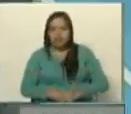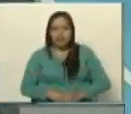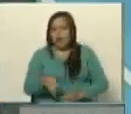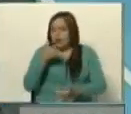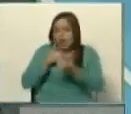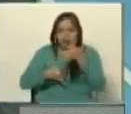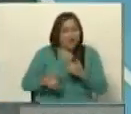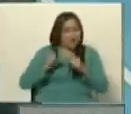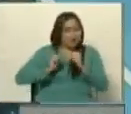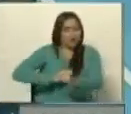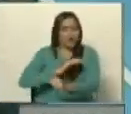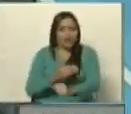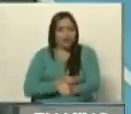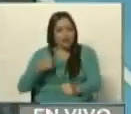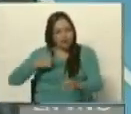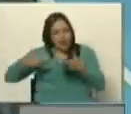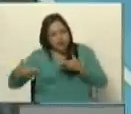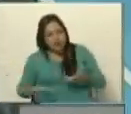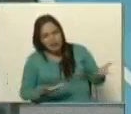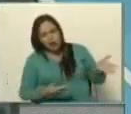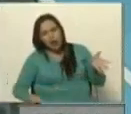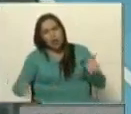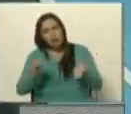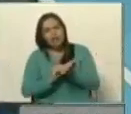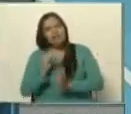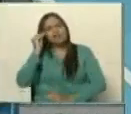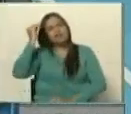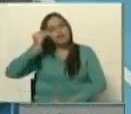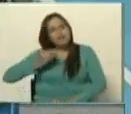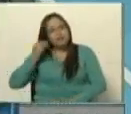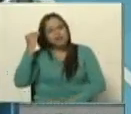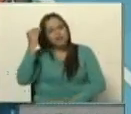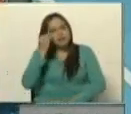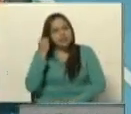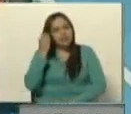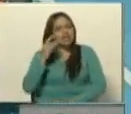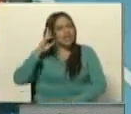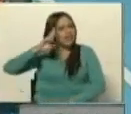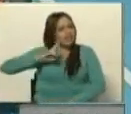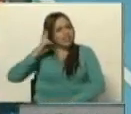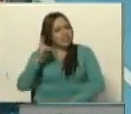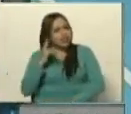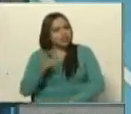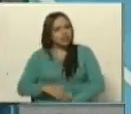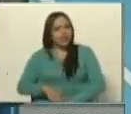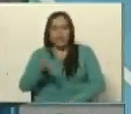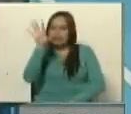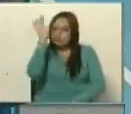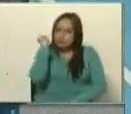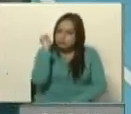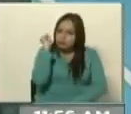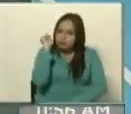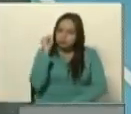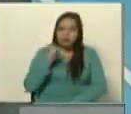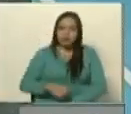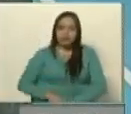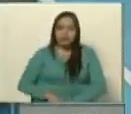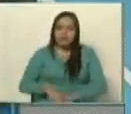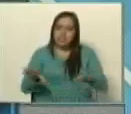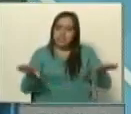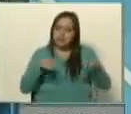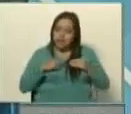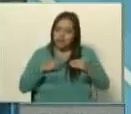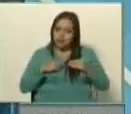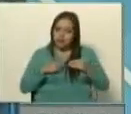los invito a que recapaciten, que entendiendo y reconociendo